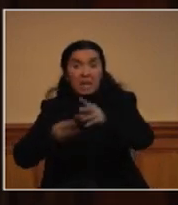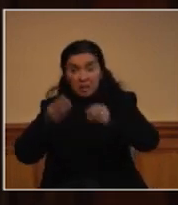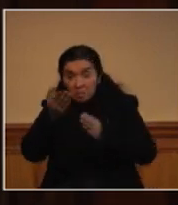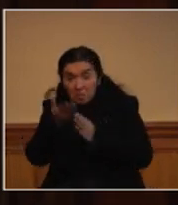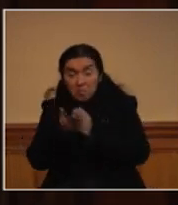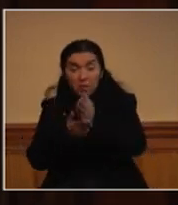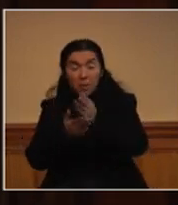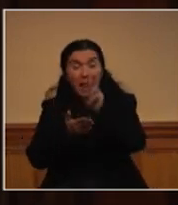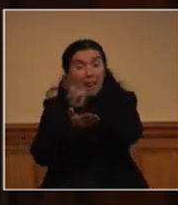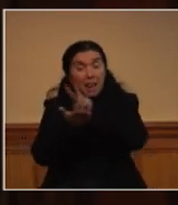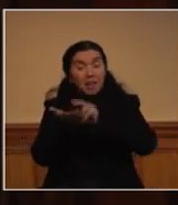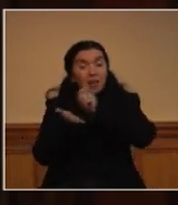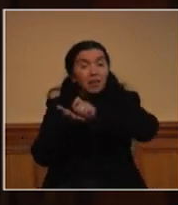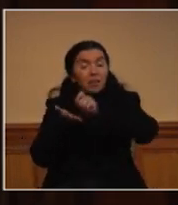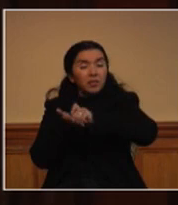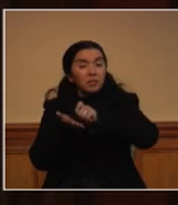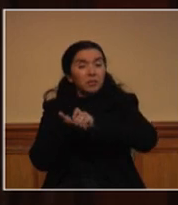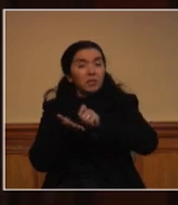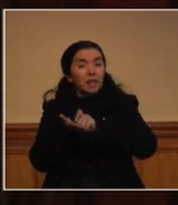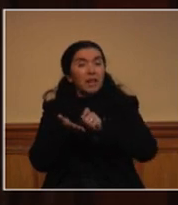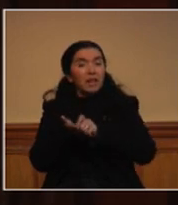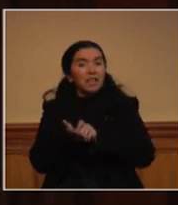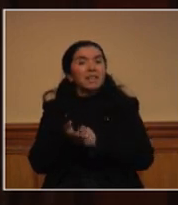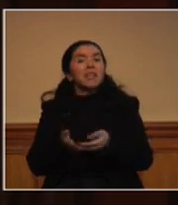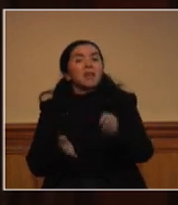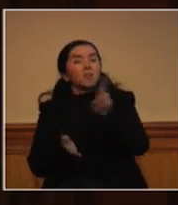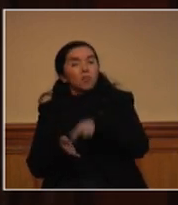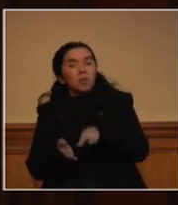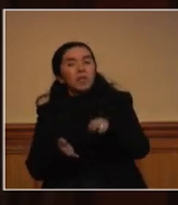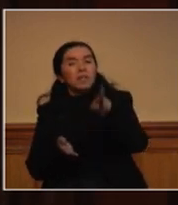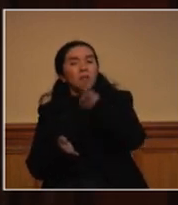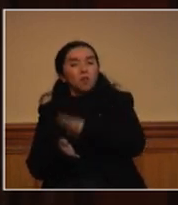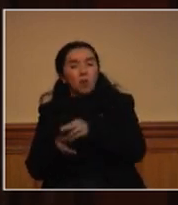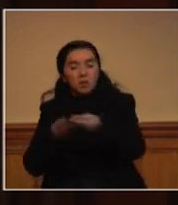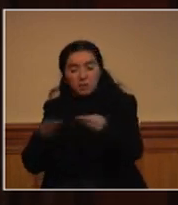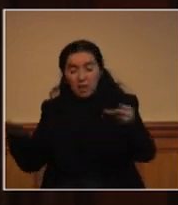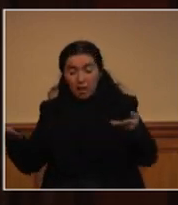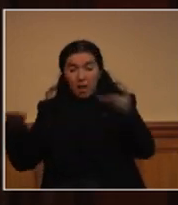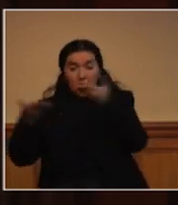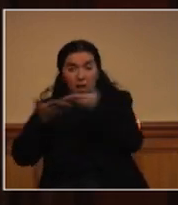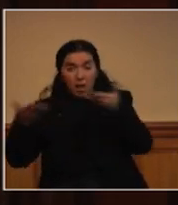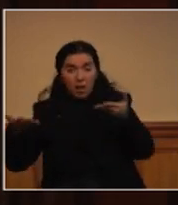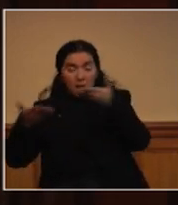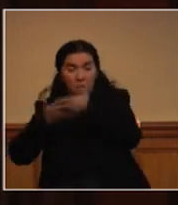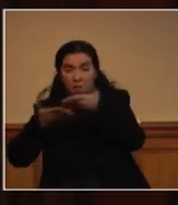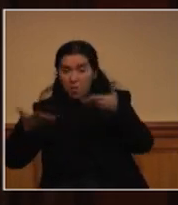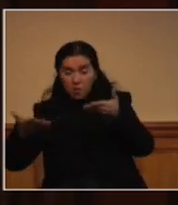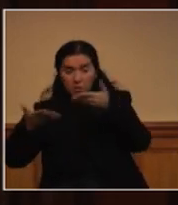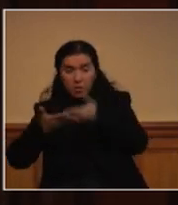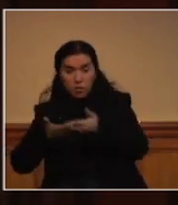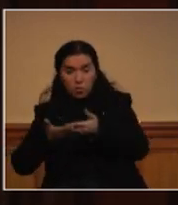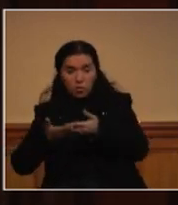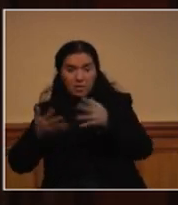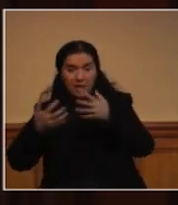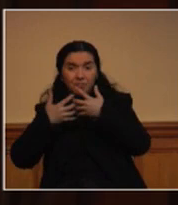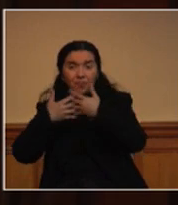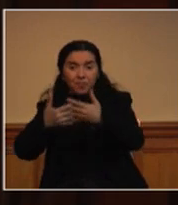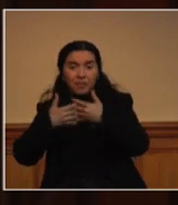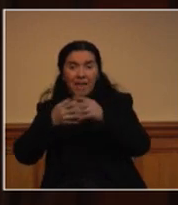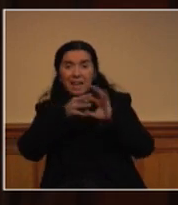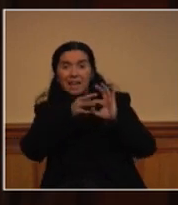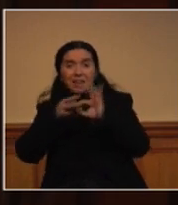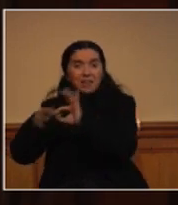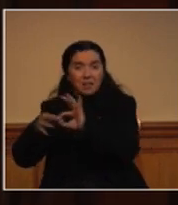cual la lectura y la escritura se refuerzan mutuamente y están absolutamente